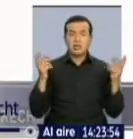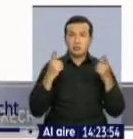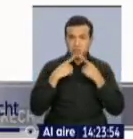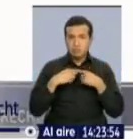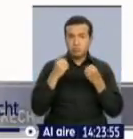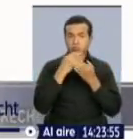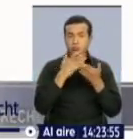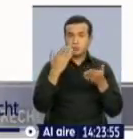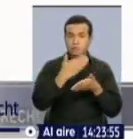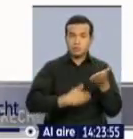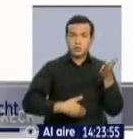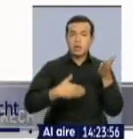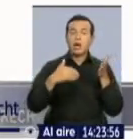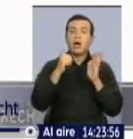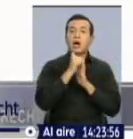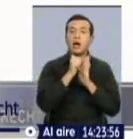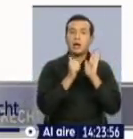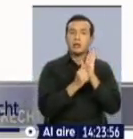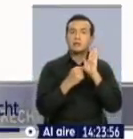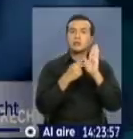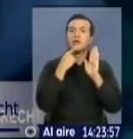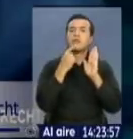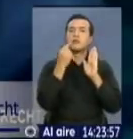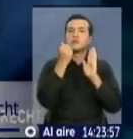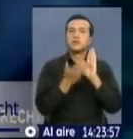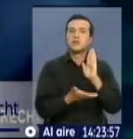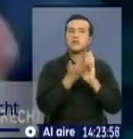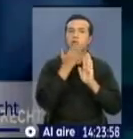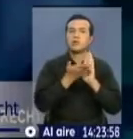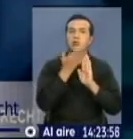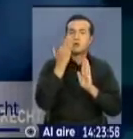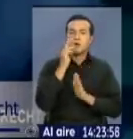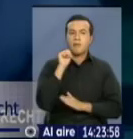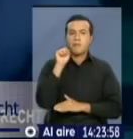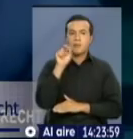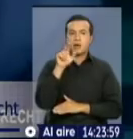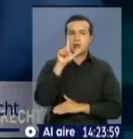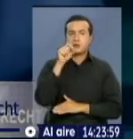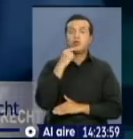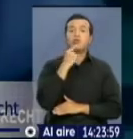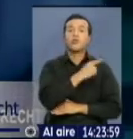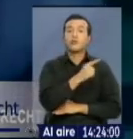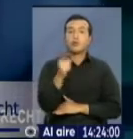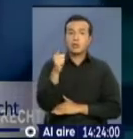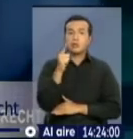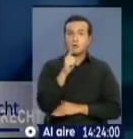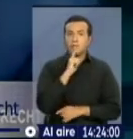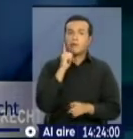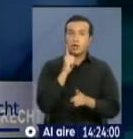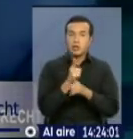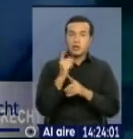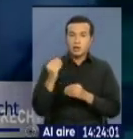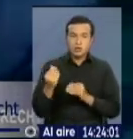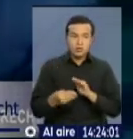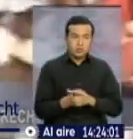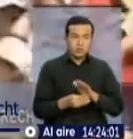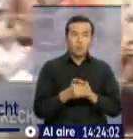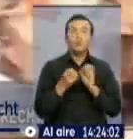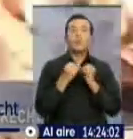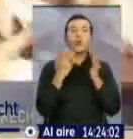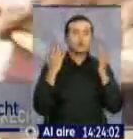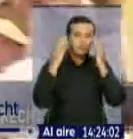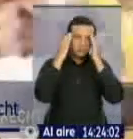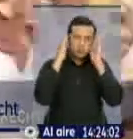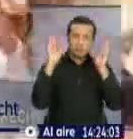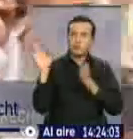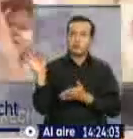luz una anotación en la agenda del empresario que hablaba de un aumento de dinero. Marcelo Odebrecht habría asegurado tener la certeza de la entrega, pero no del monto, ya que fue